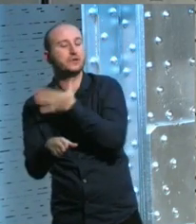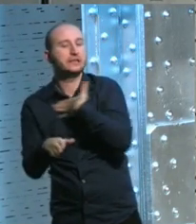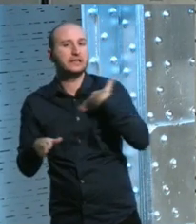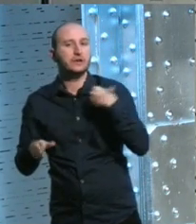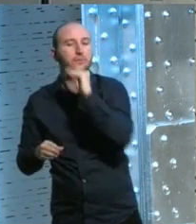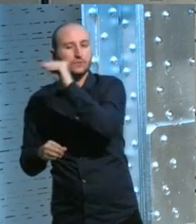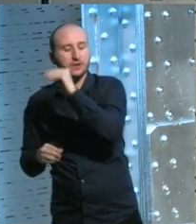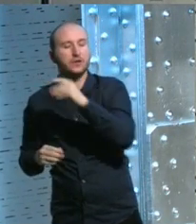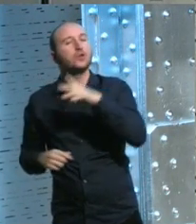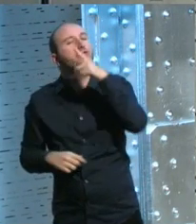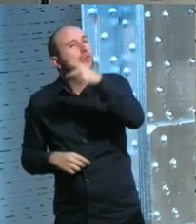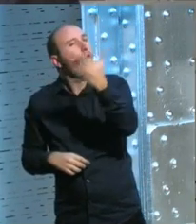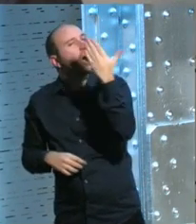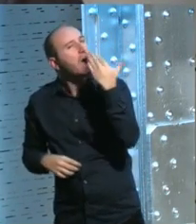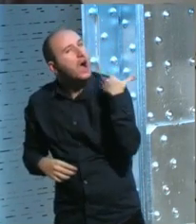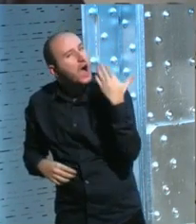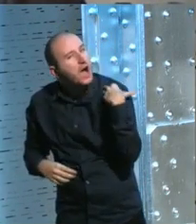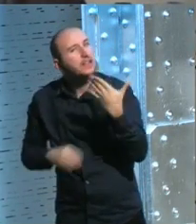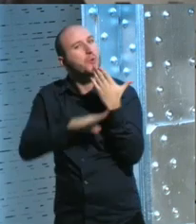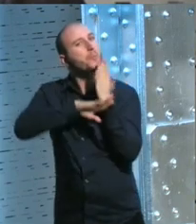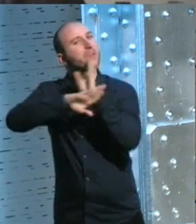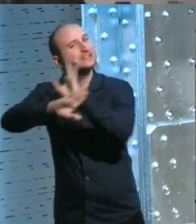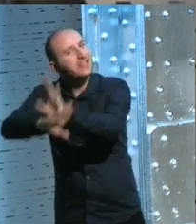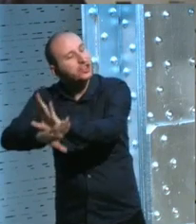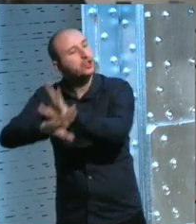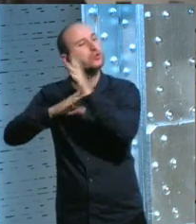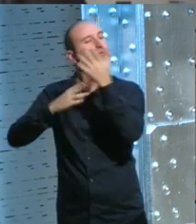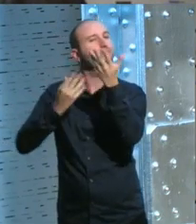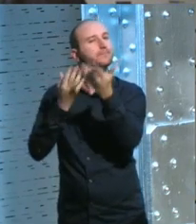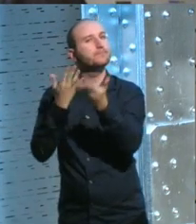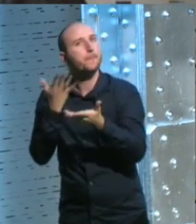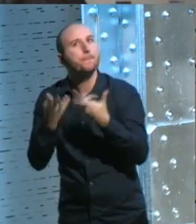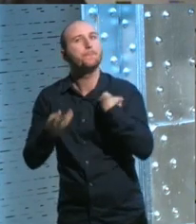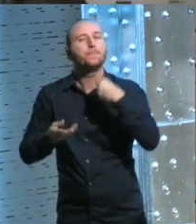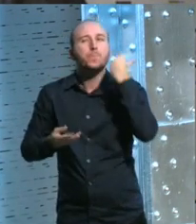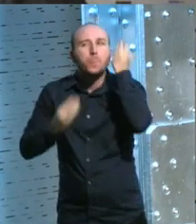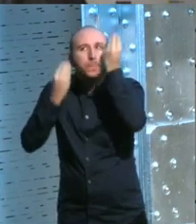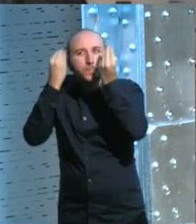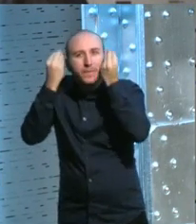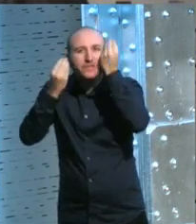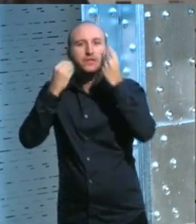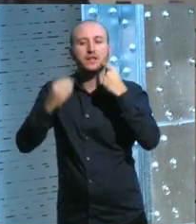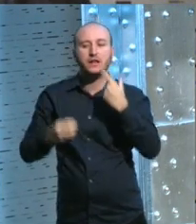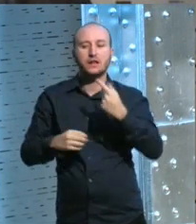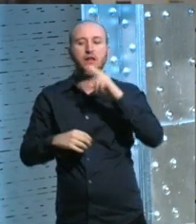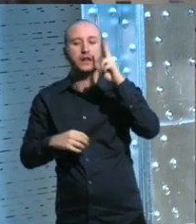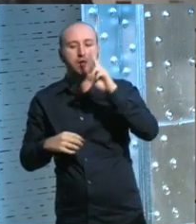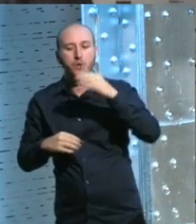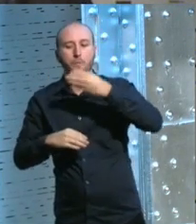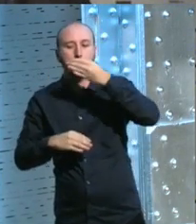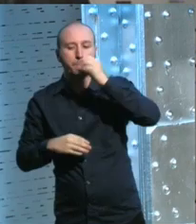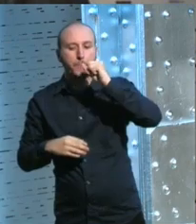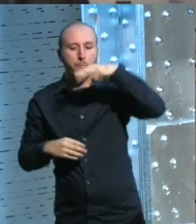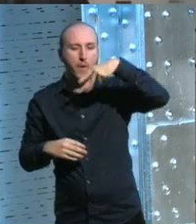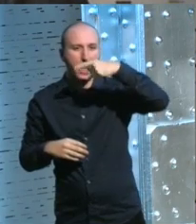Has utilizado antes en la presentación de, me parece, del de Bangalore, ¿no?